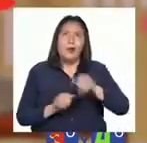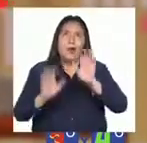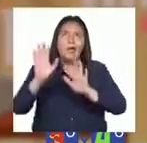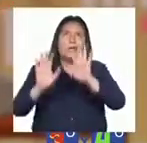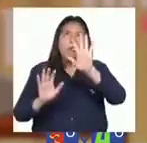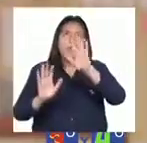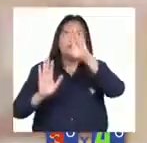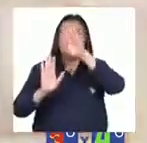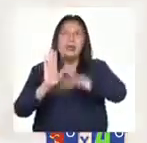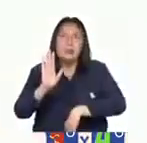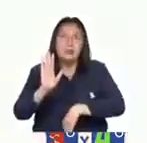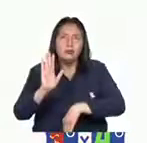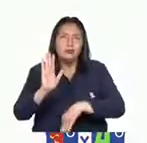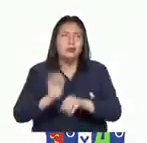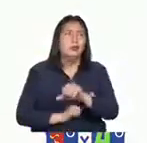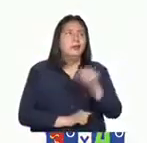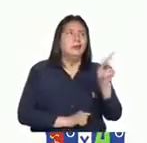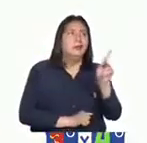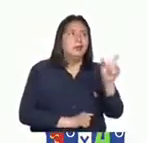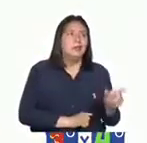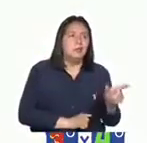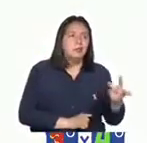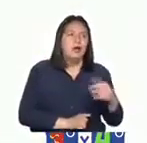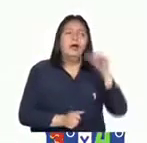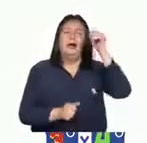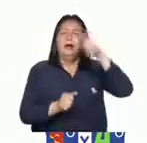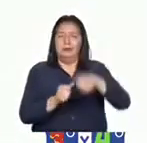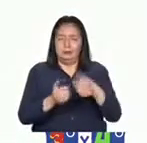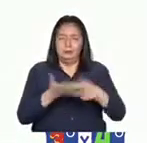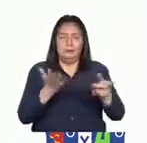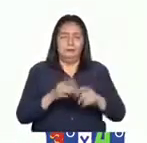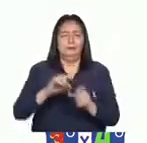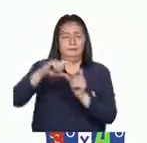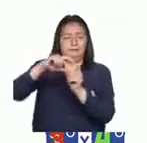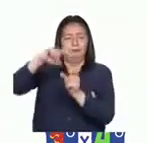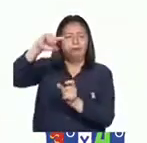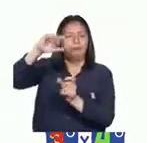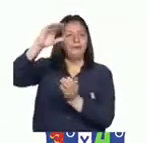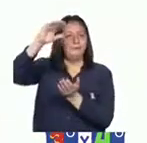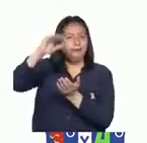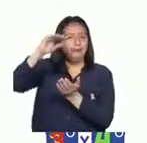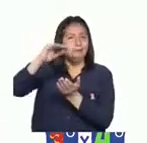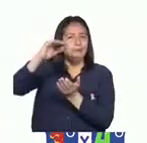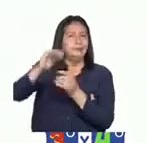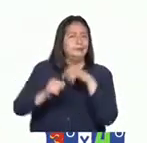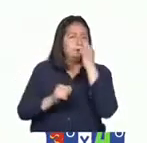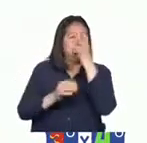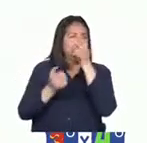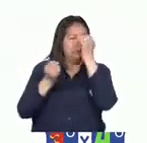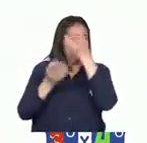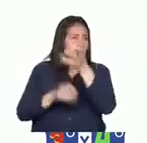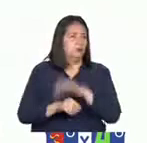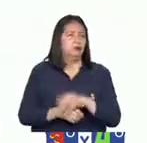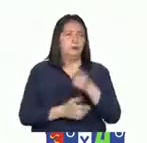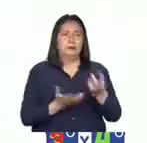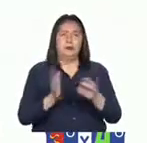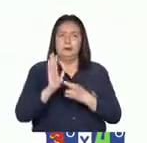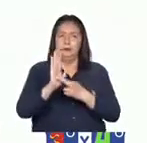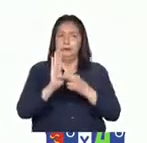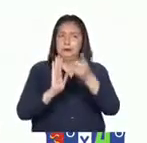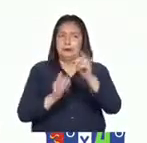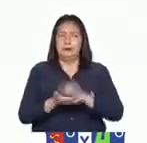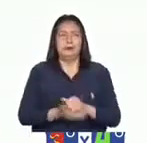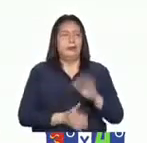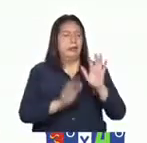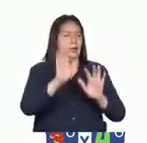que Quilla. Por lo tanto, dibujaremos una barra más pequeña para representar esta información. Para representar